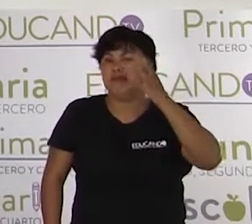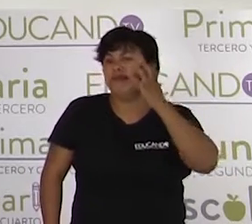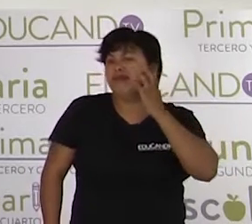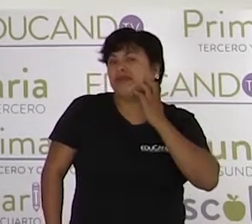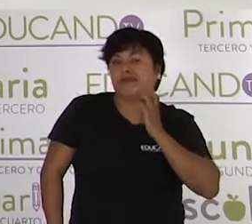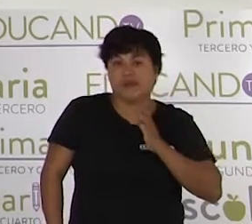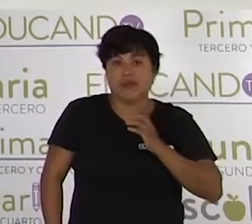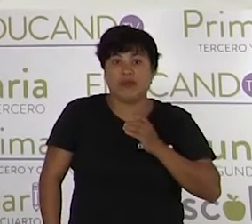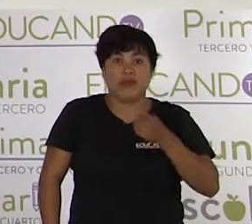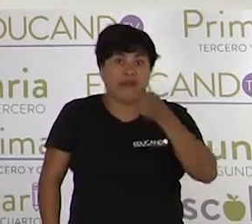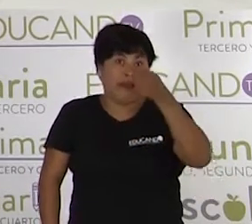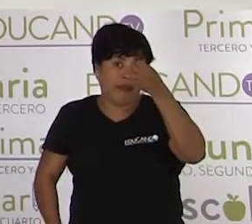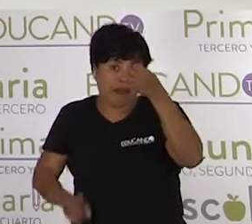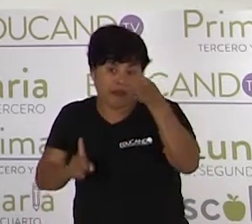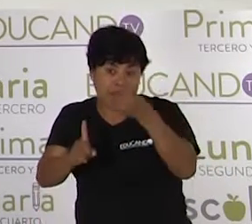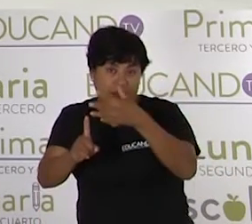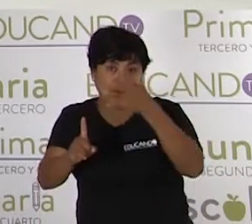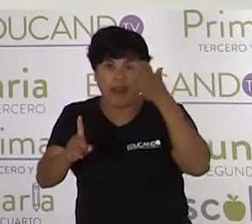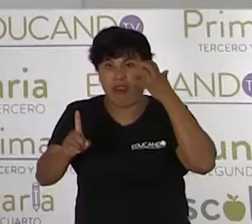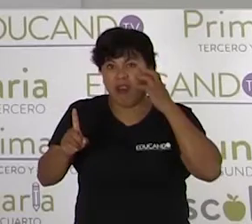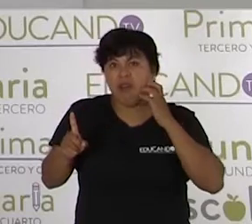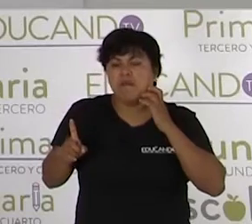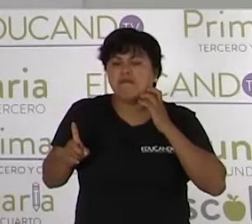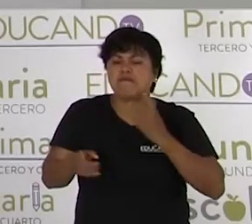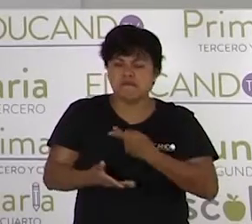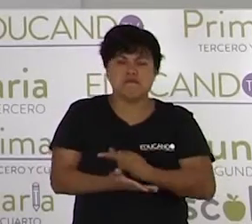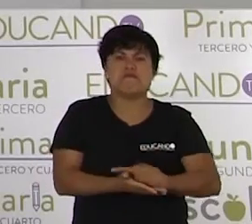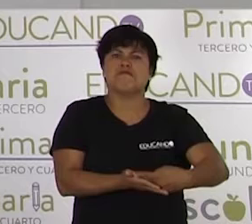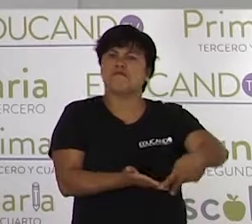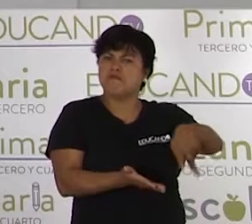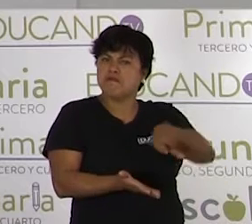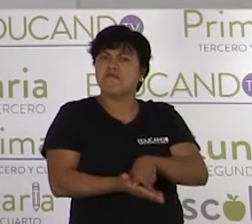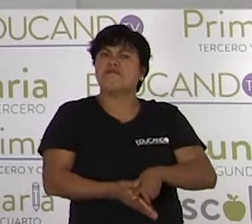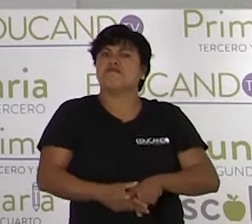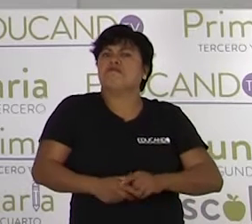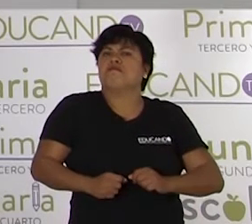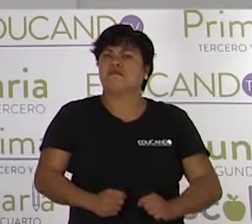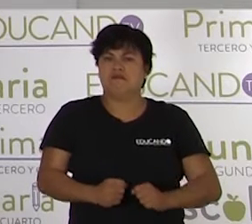El león es valiente.